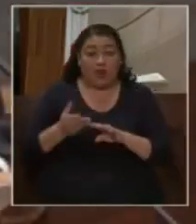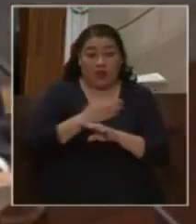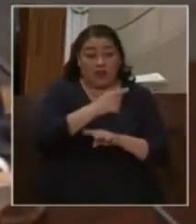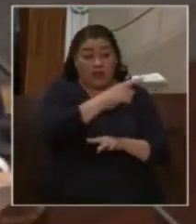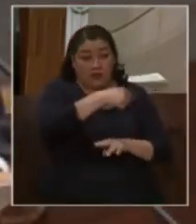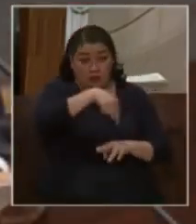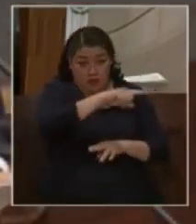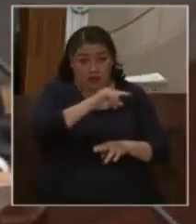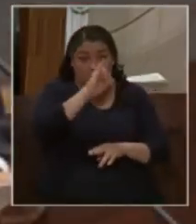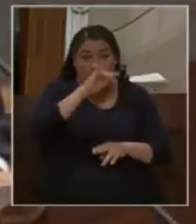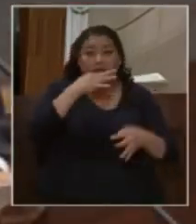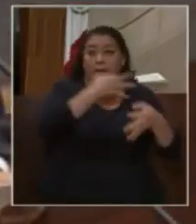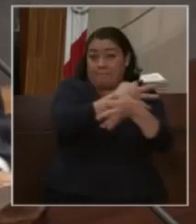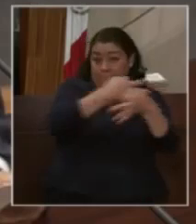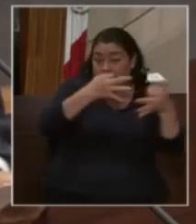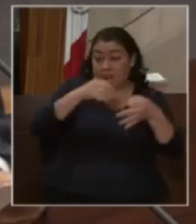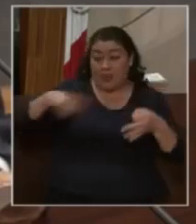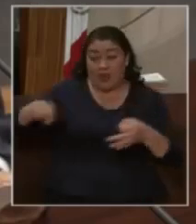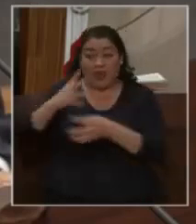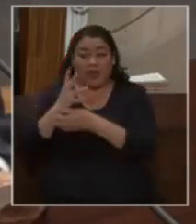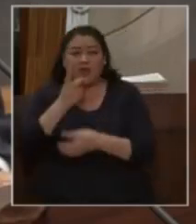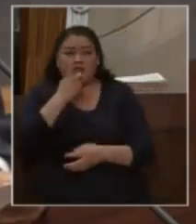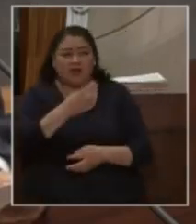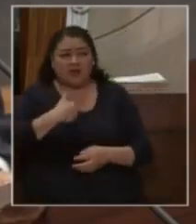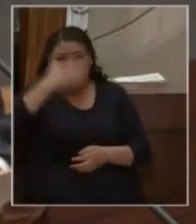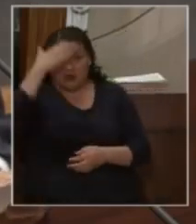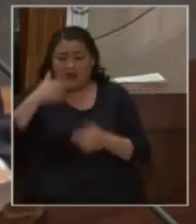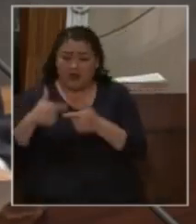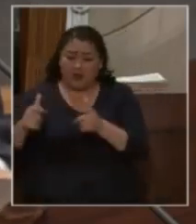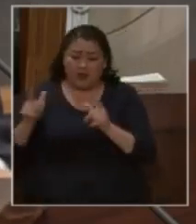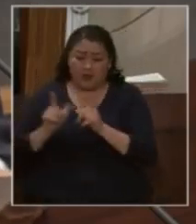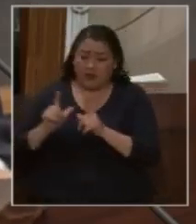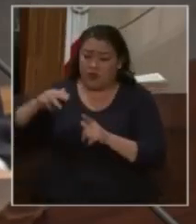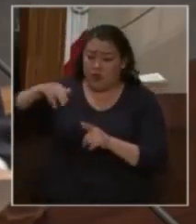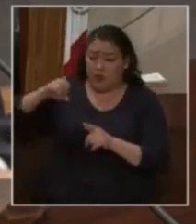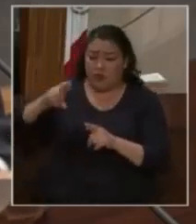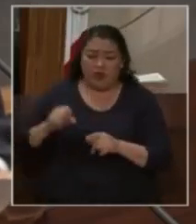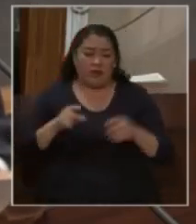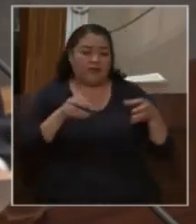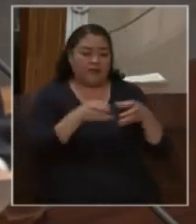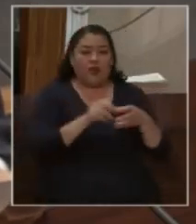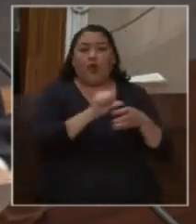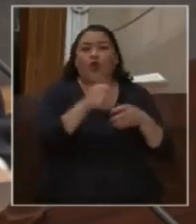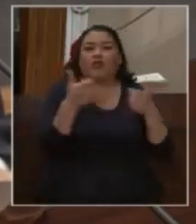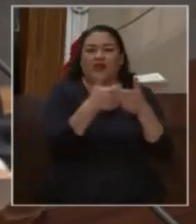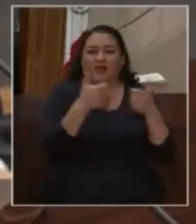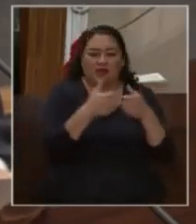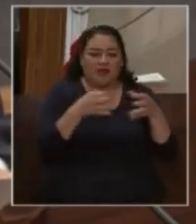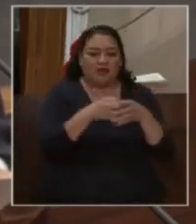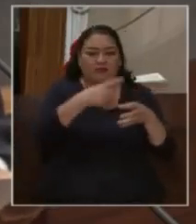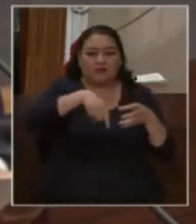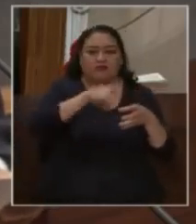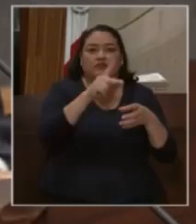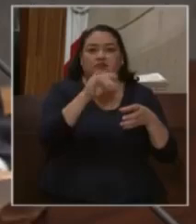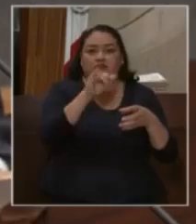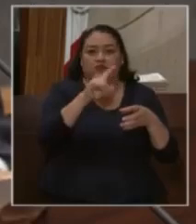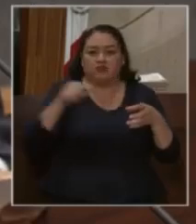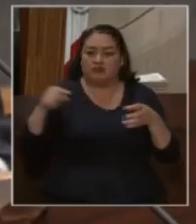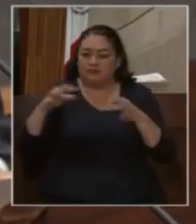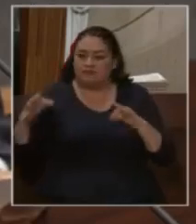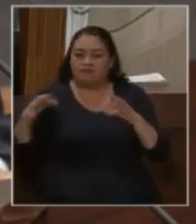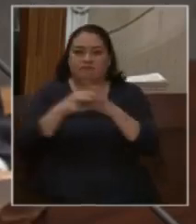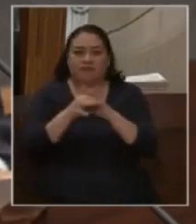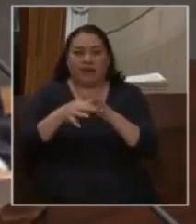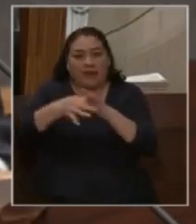INE en la que se concluyó la existencia de un vínculo indisoluble entre Morena y el fideicomiso denominado por los demás y, en consecuencia,